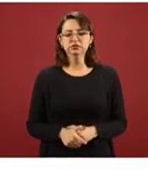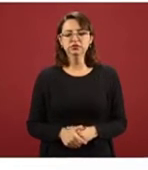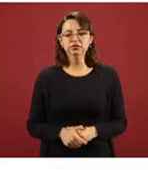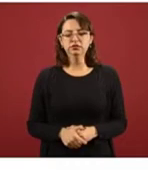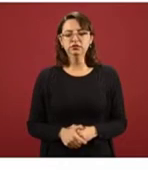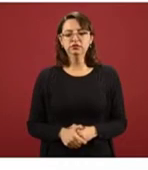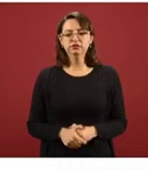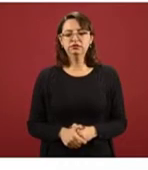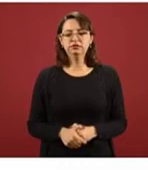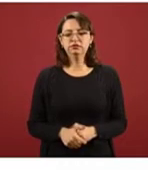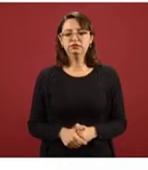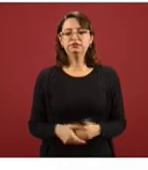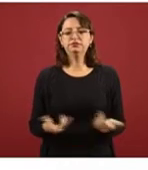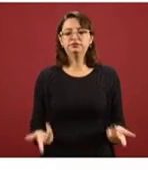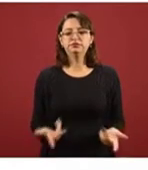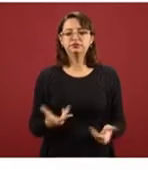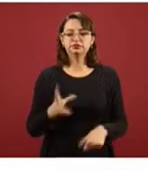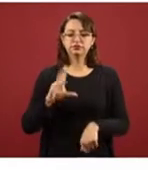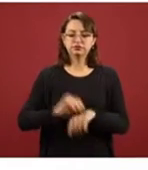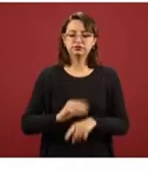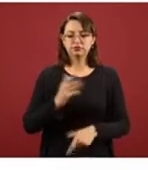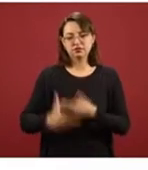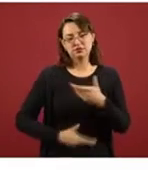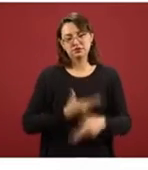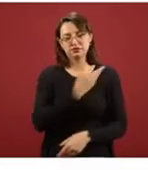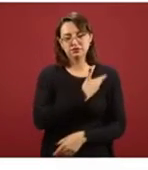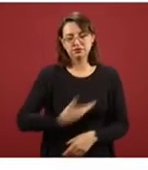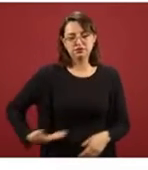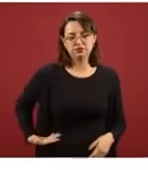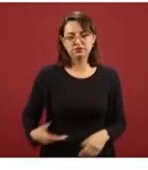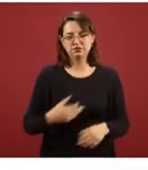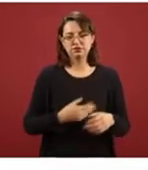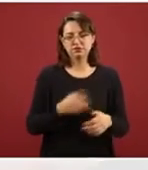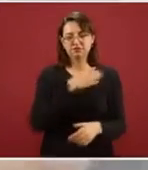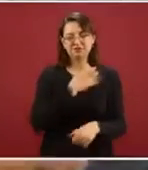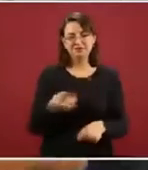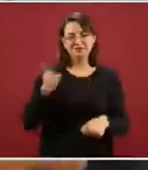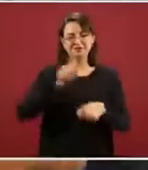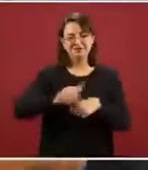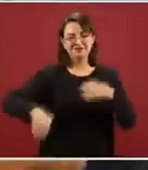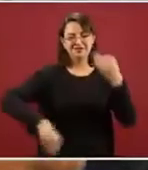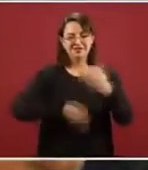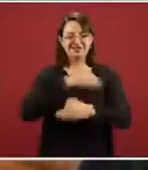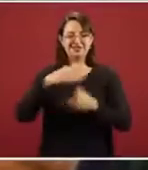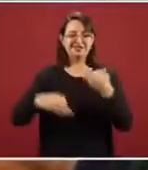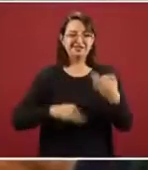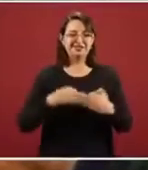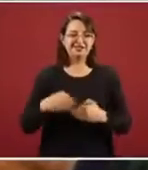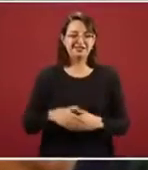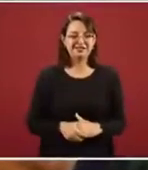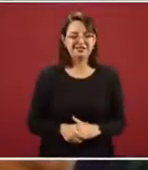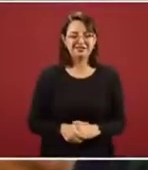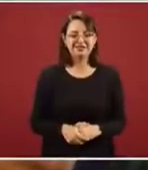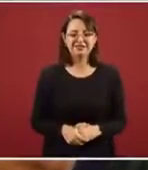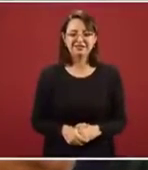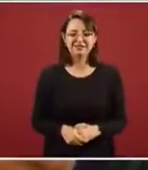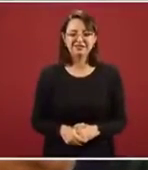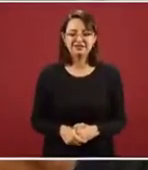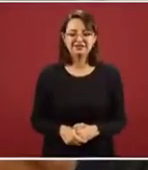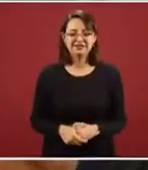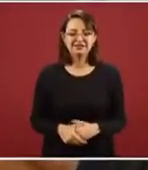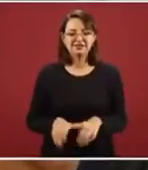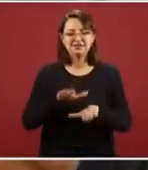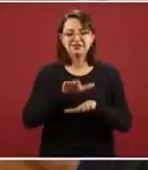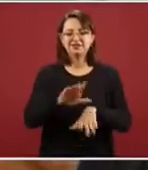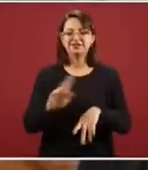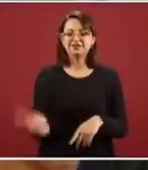Con su permiso, señor presidente, buenos días a todos. La pregunta es relativo a… No